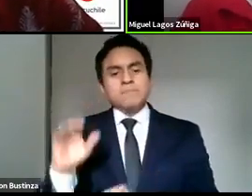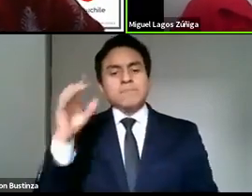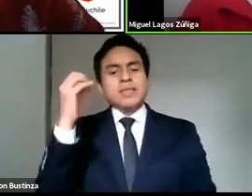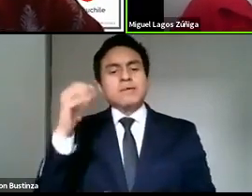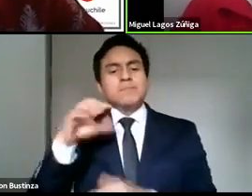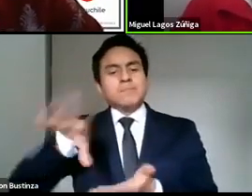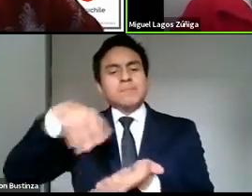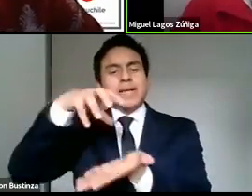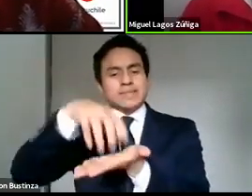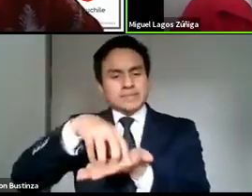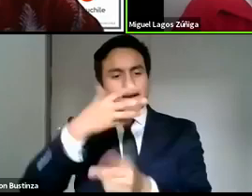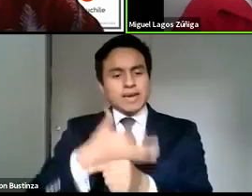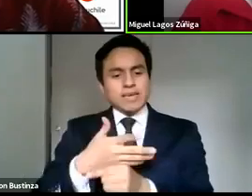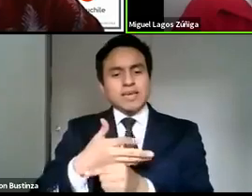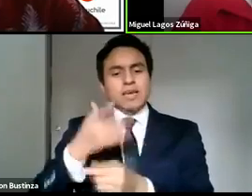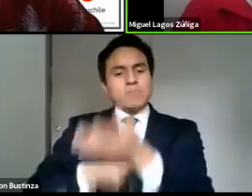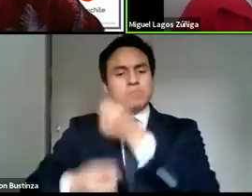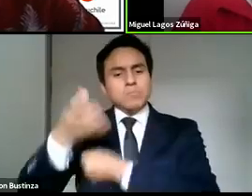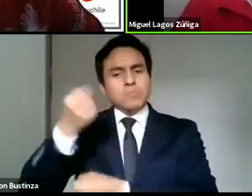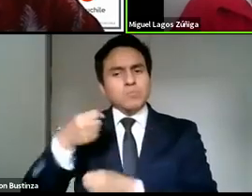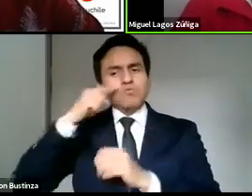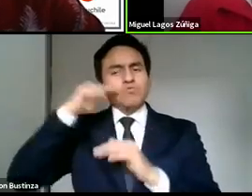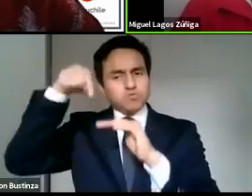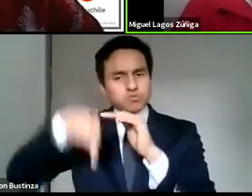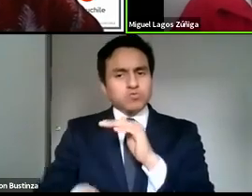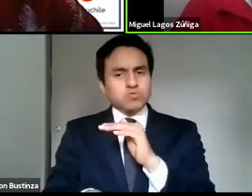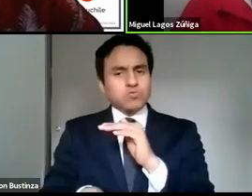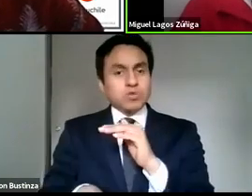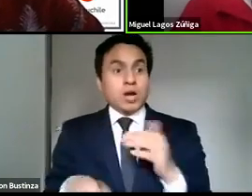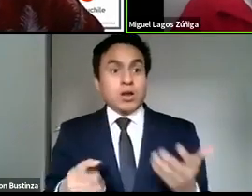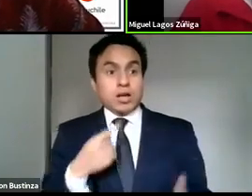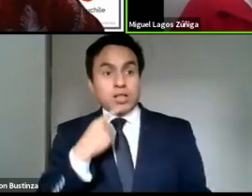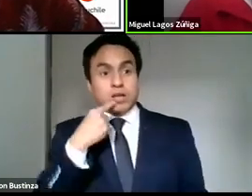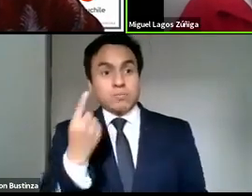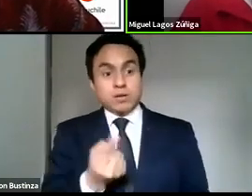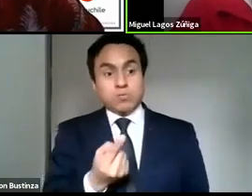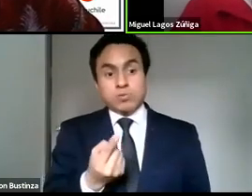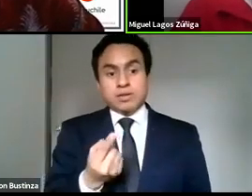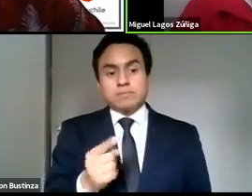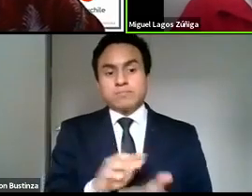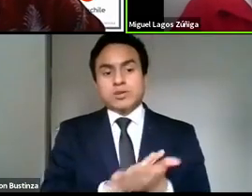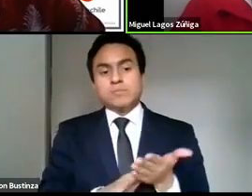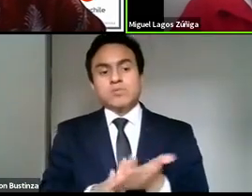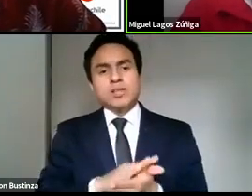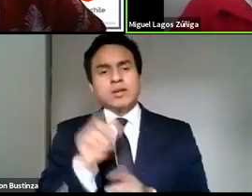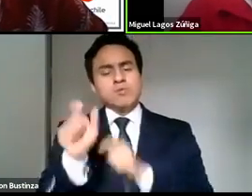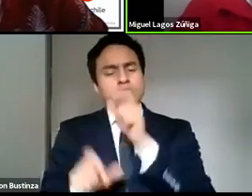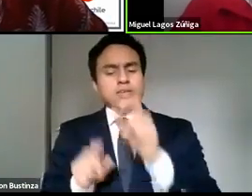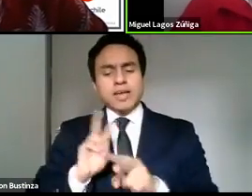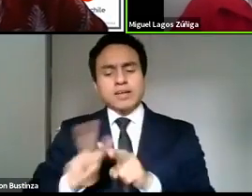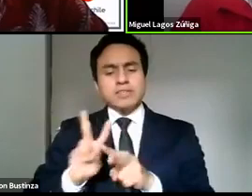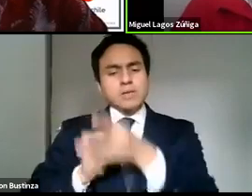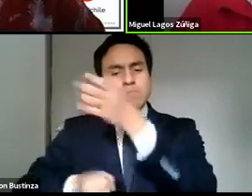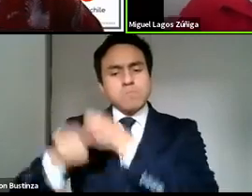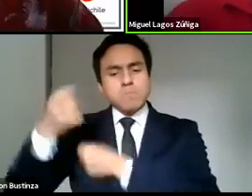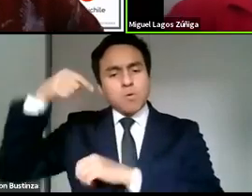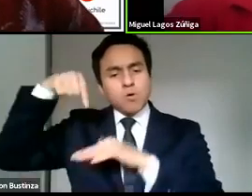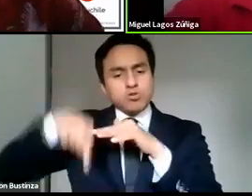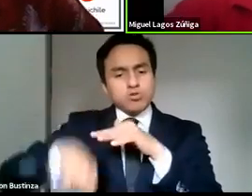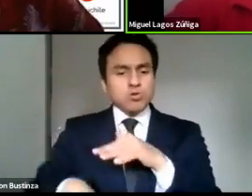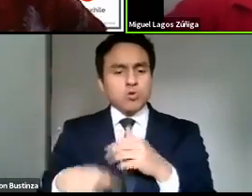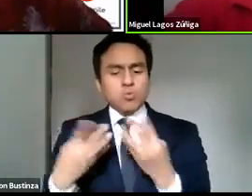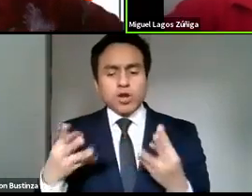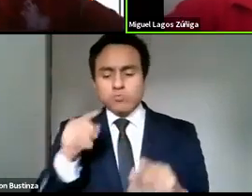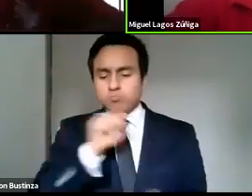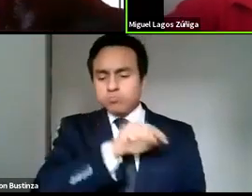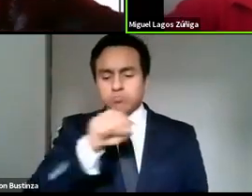por ejemplo, se hacen pozos. Ahora, si usted le pregunta a esas personas que hacen pozos, ¿cuántos de esos